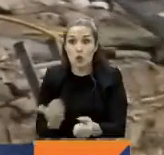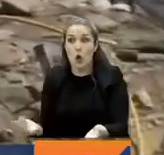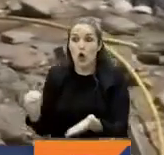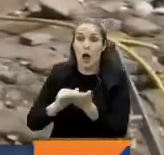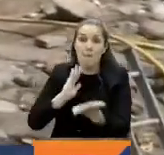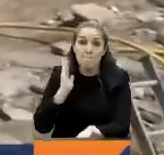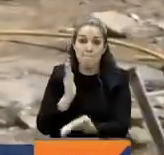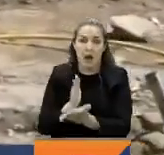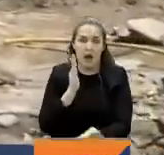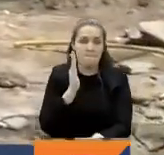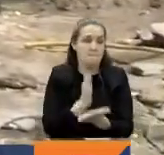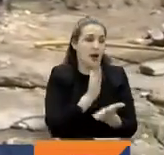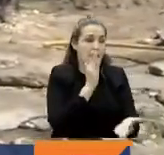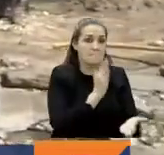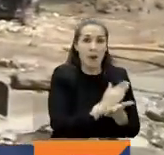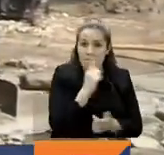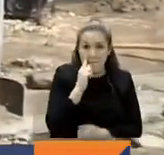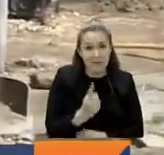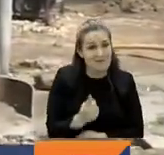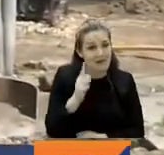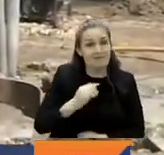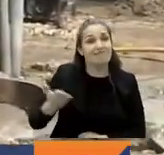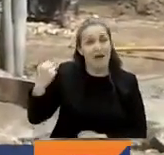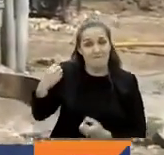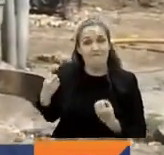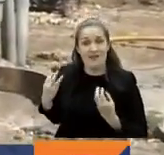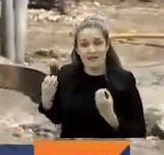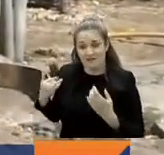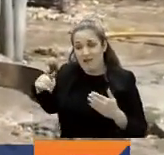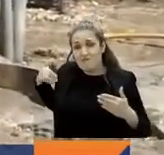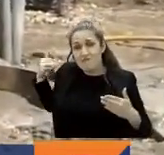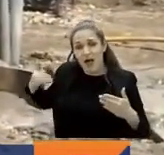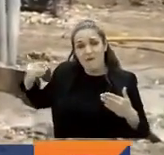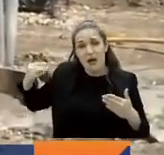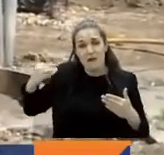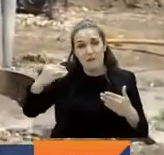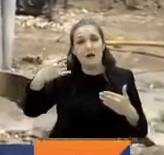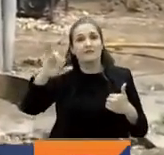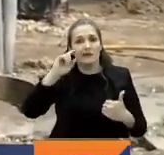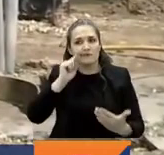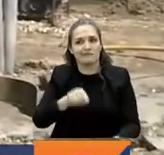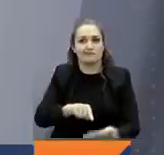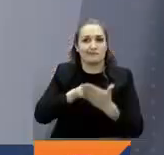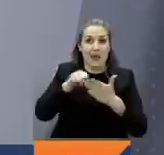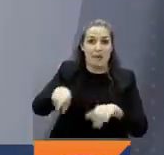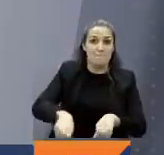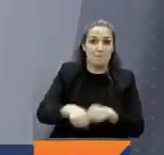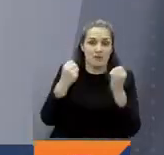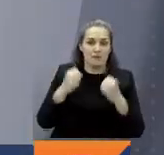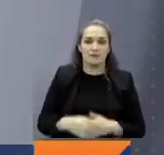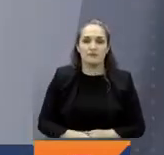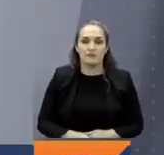registrando, porque no es la primera vez que ocurre este hecho en el barrio Ceballos, donde un tubo se rompe.